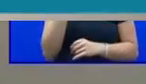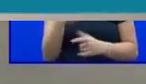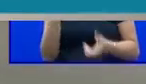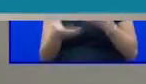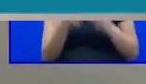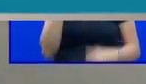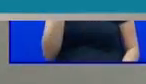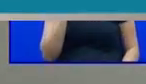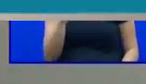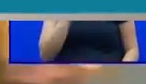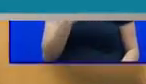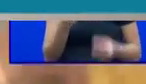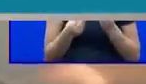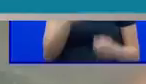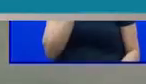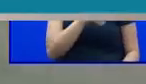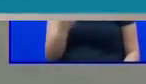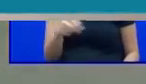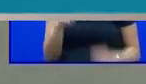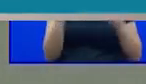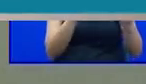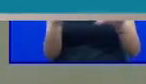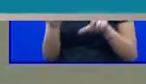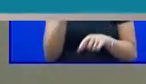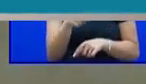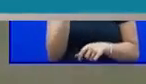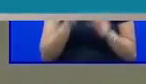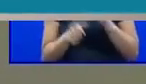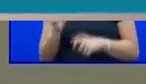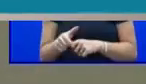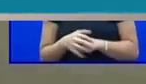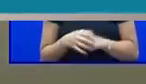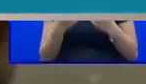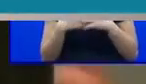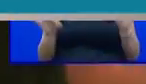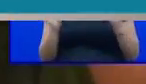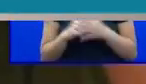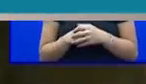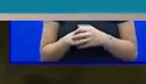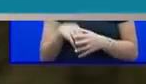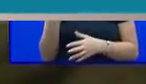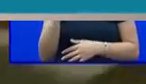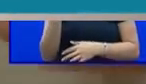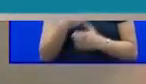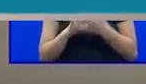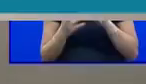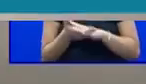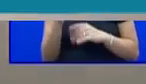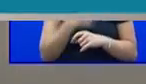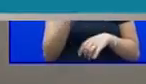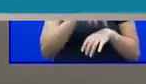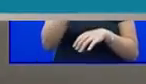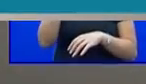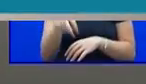Son impactantes las imágenes verdaderamente, ¿no? Es el balance de lo que está sucediendo en Grecia, lo que viene sucediendo en Grecia. Se habla de